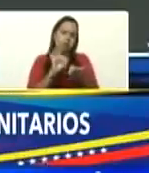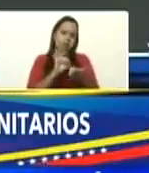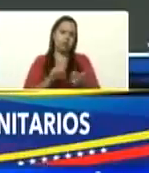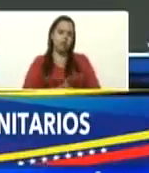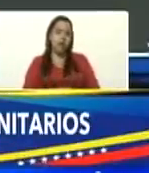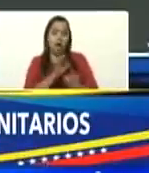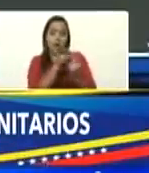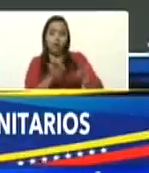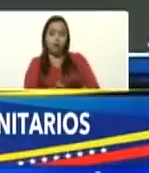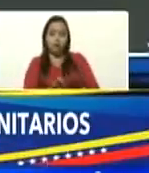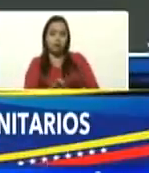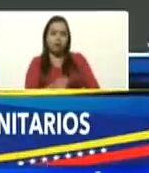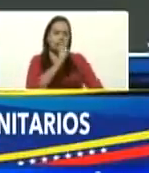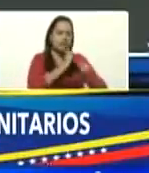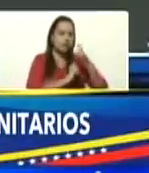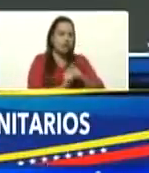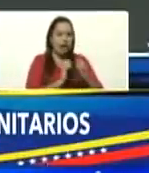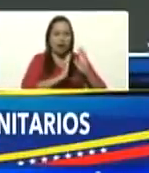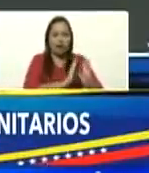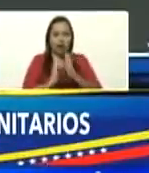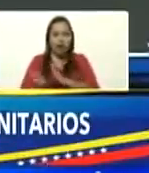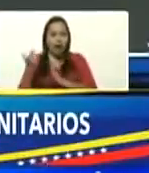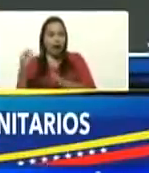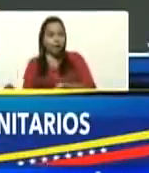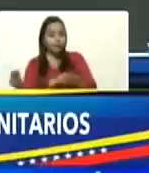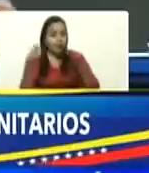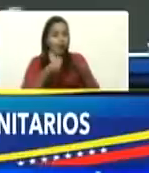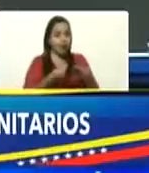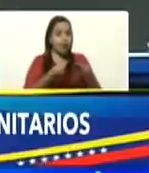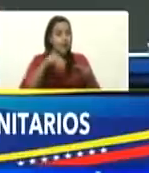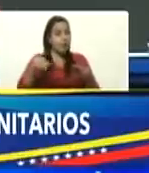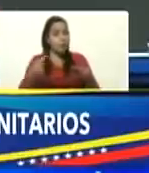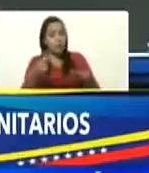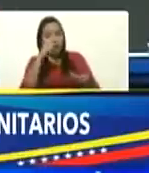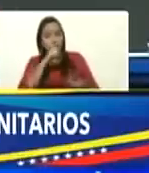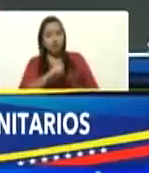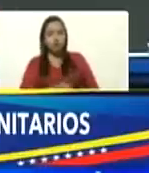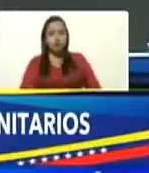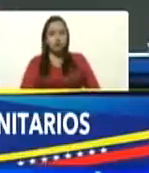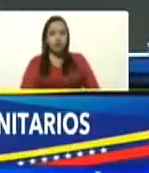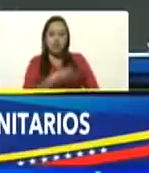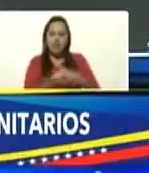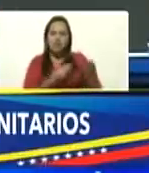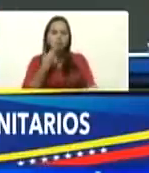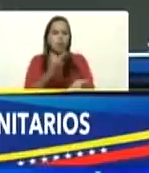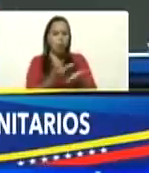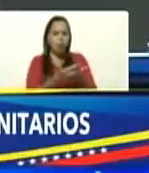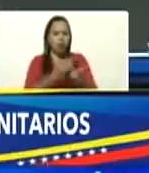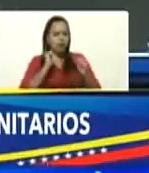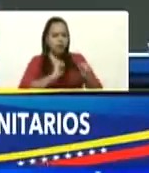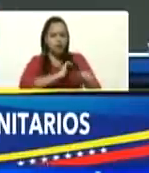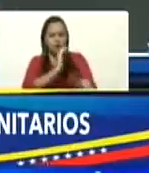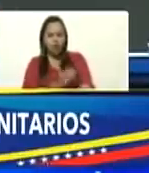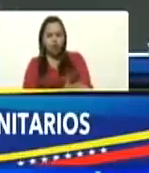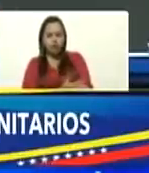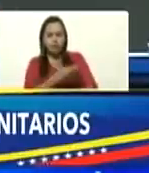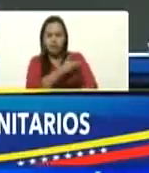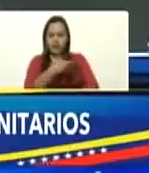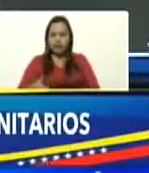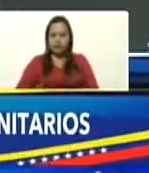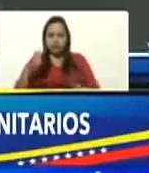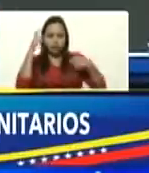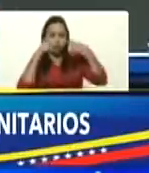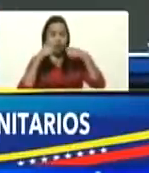estructuras pesadas del Estado burgués que hemos heredado, y ser radicales en el planteamiento. Presidente Nicolás Maduro, los